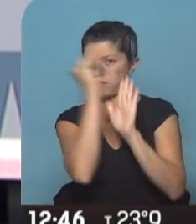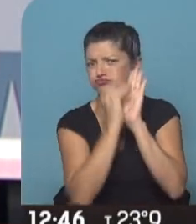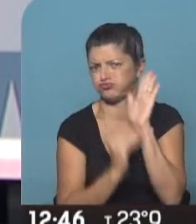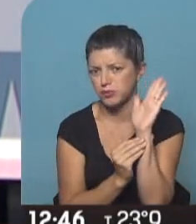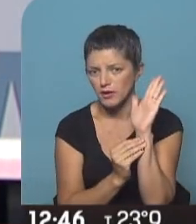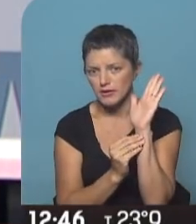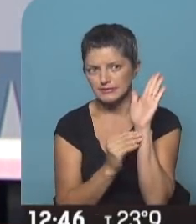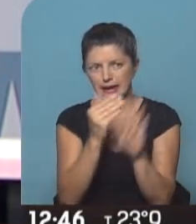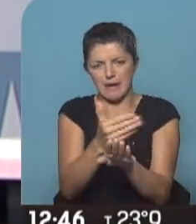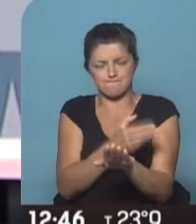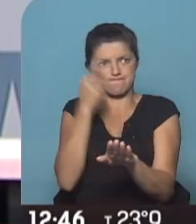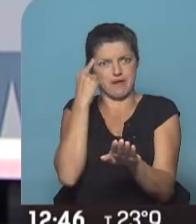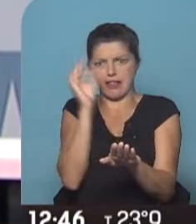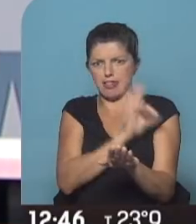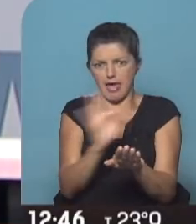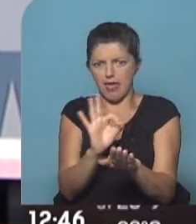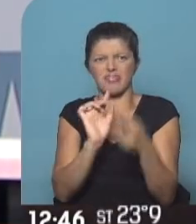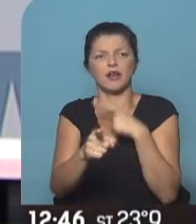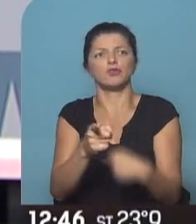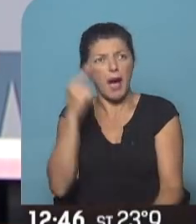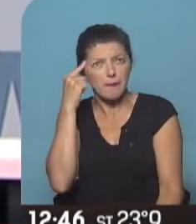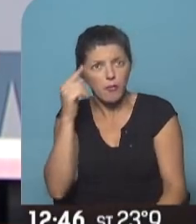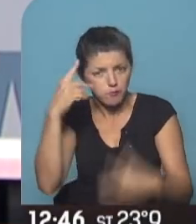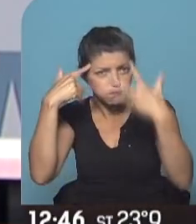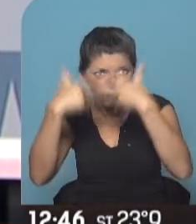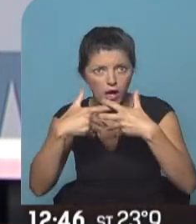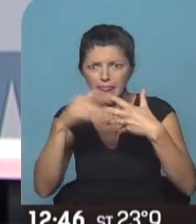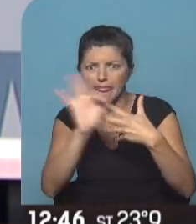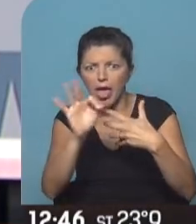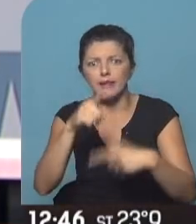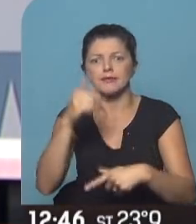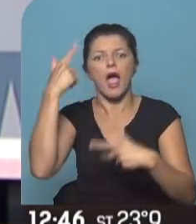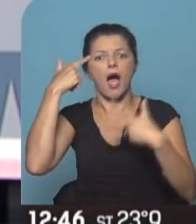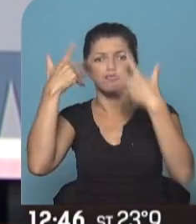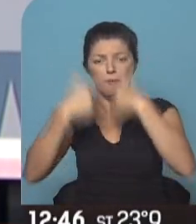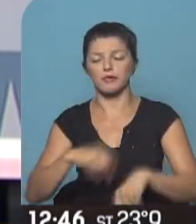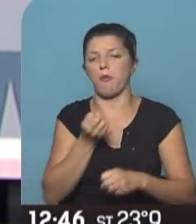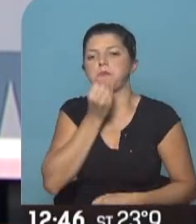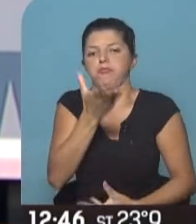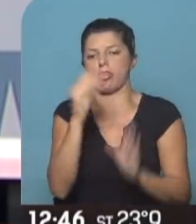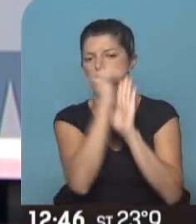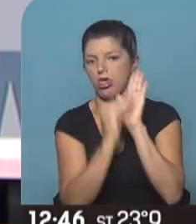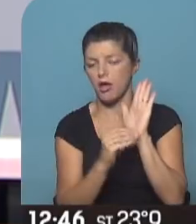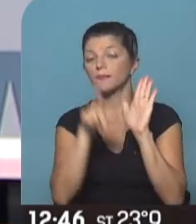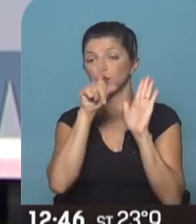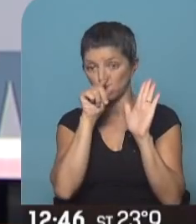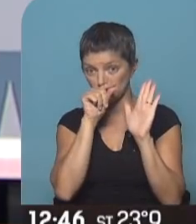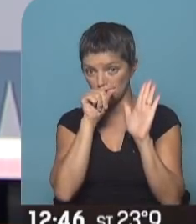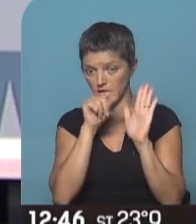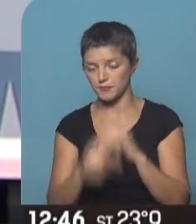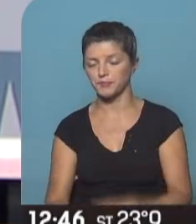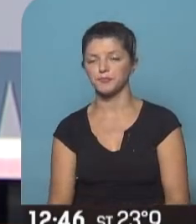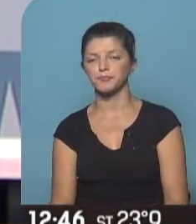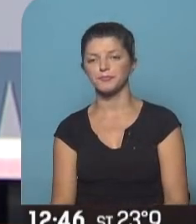ningún Sí, tipo sí. de reflexión Sí. previa. Es cierto también que el Twitter como herramienta de comunicación directa entre el líder y la sociedad, digamos,